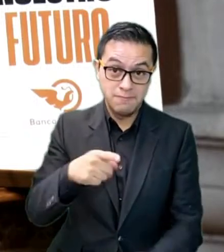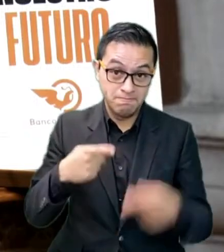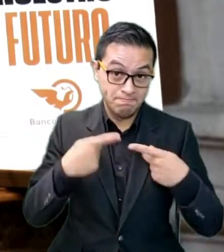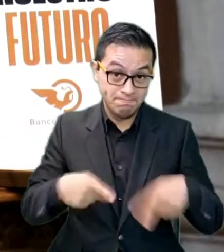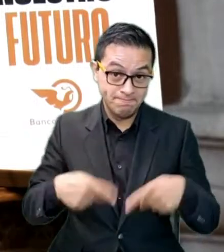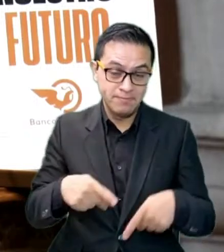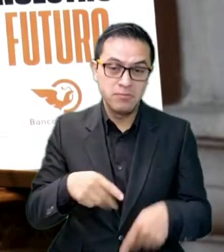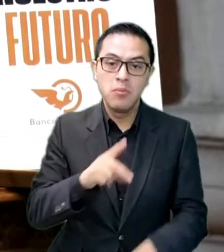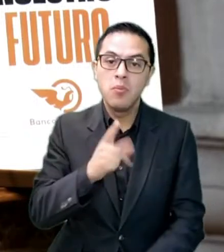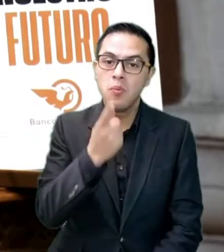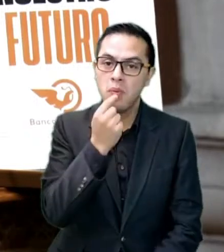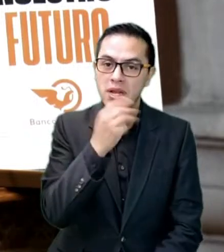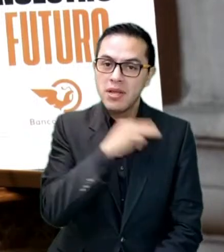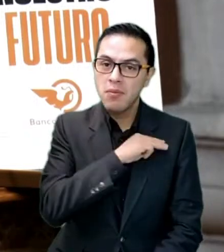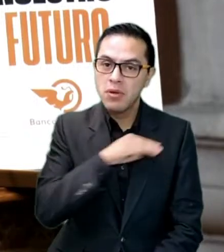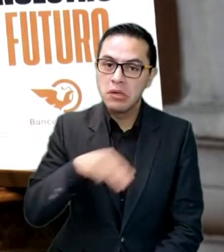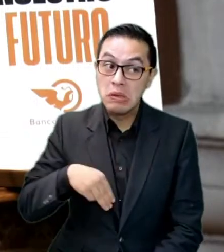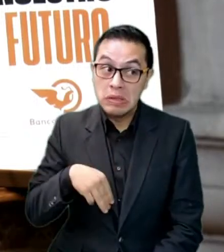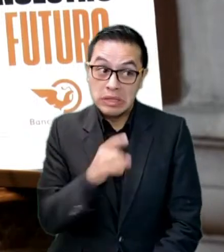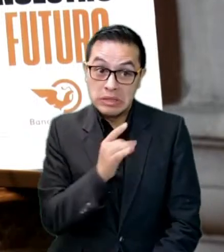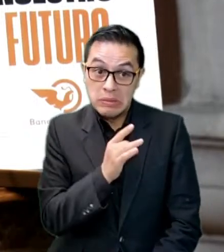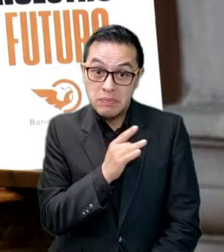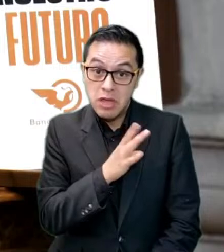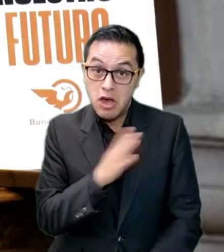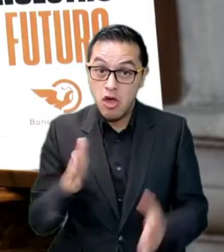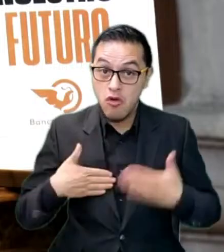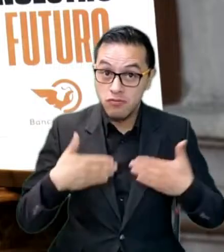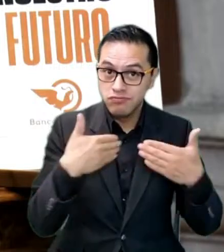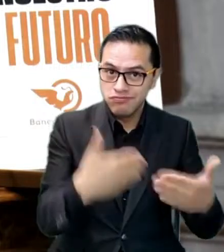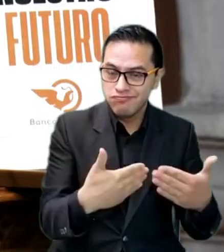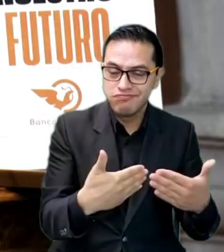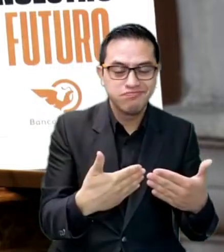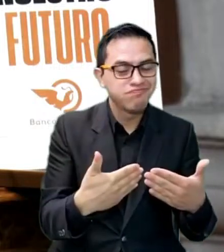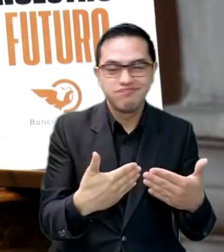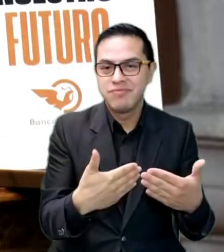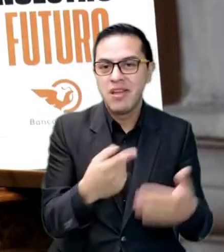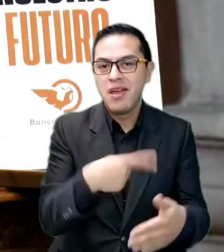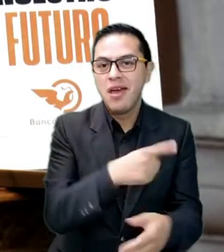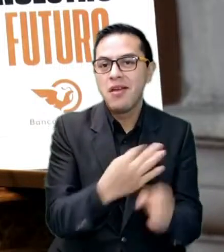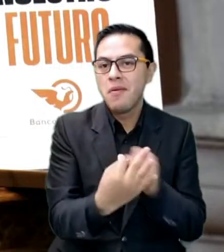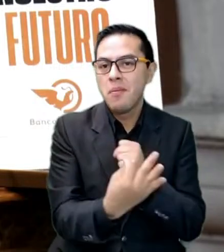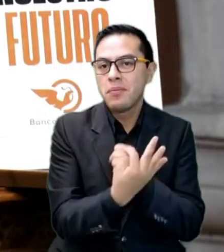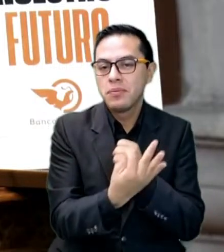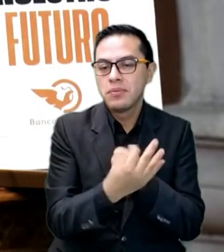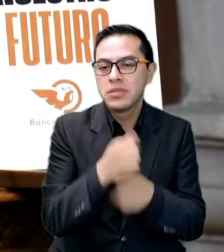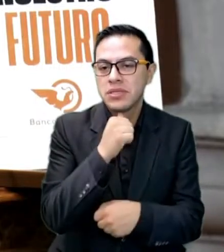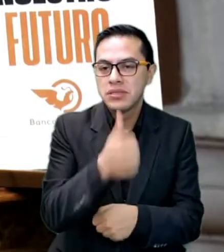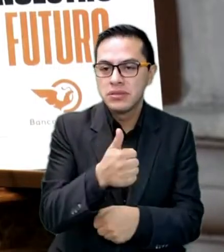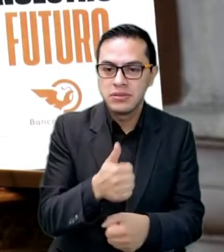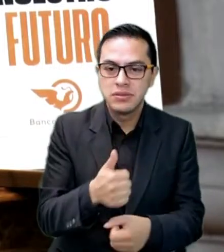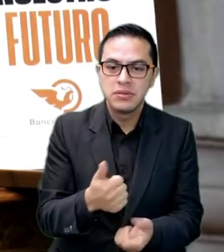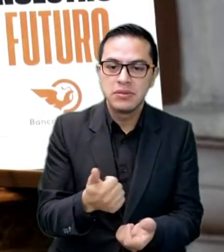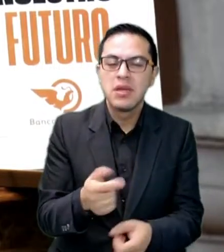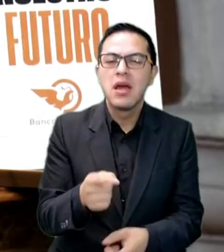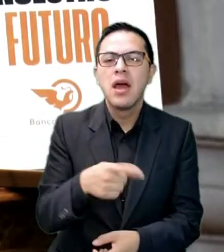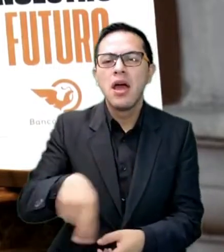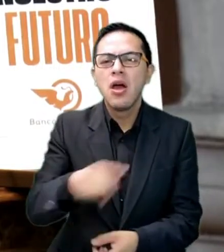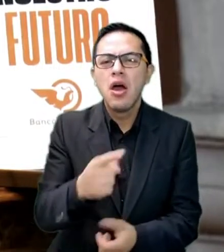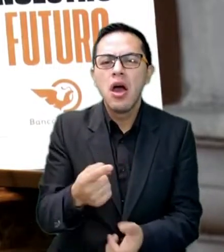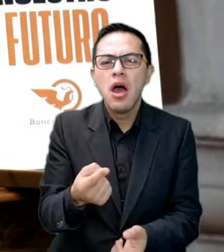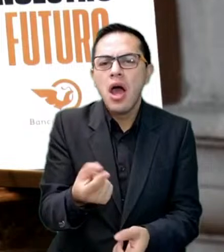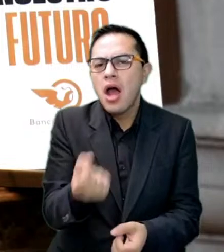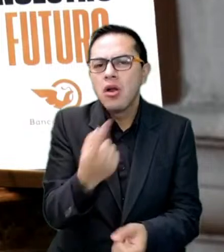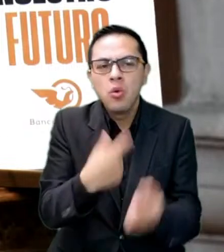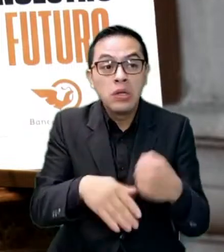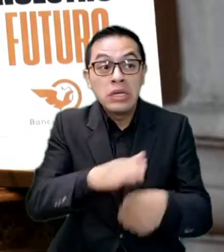municipales, totalmente opacas en su ejercicio. En algunos hechos brillan por su ausencia y